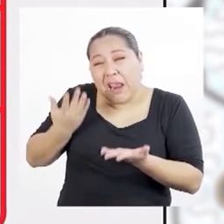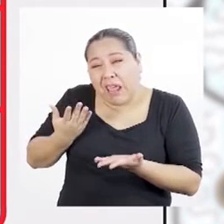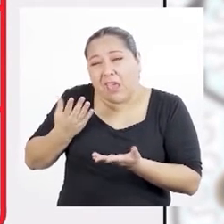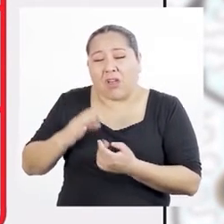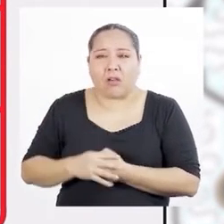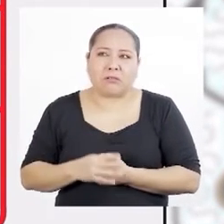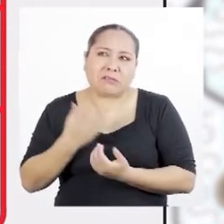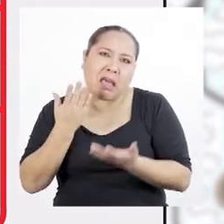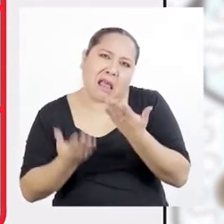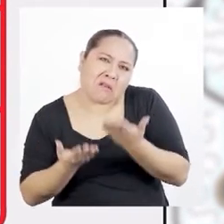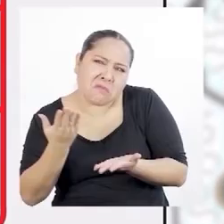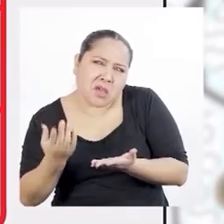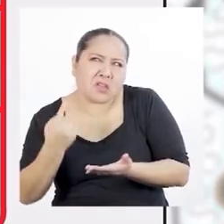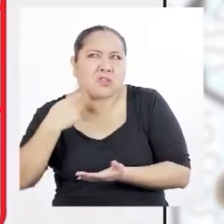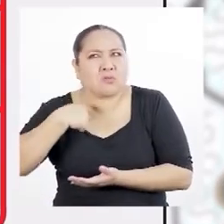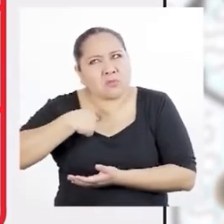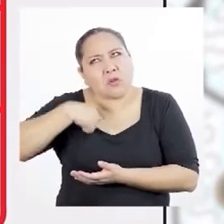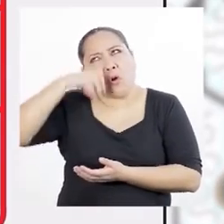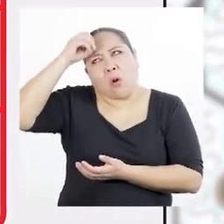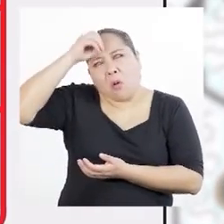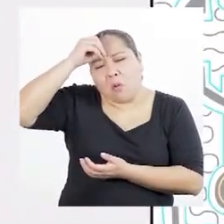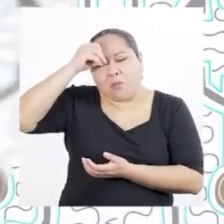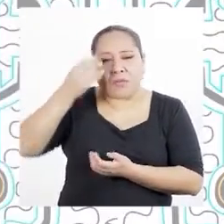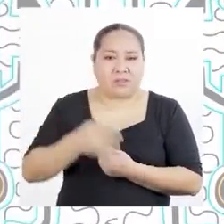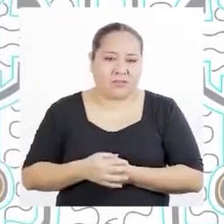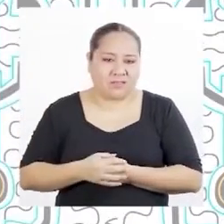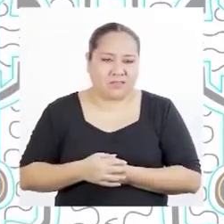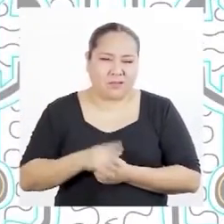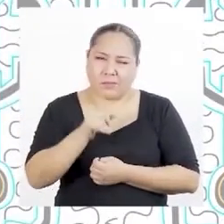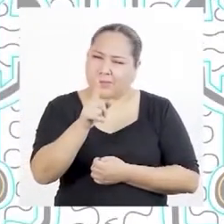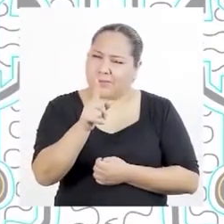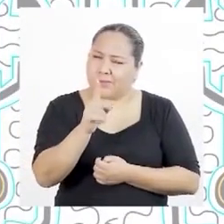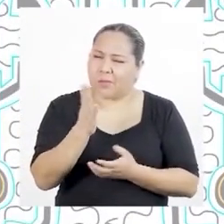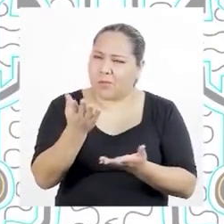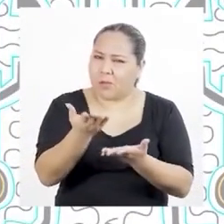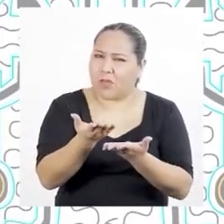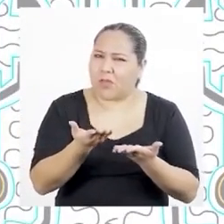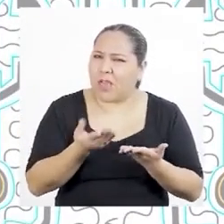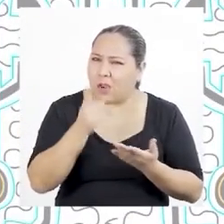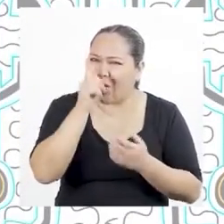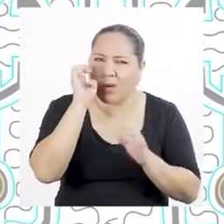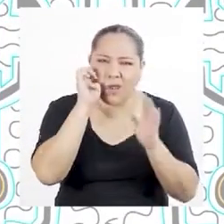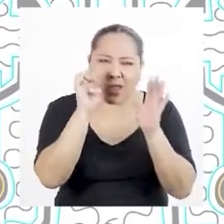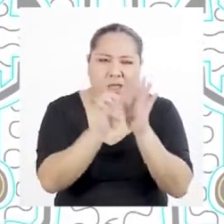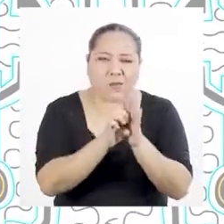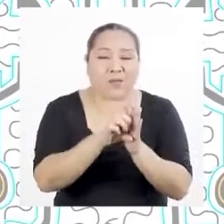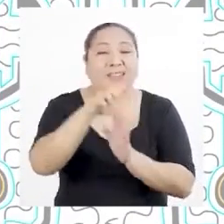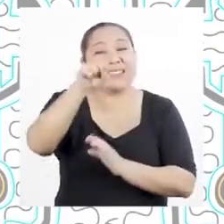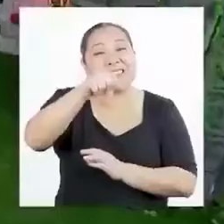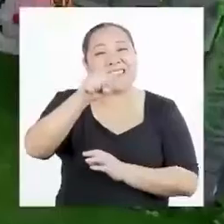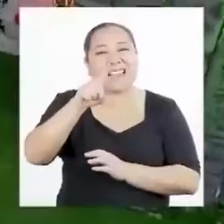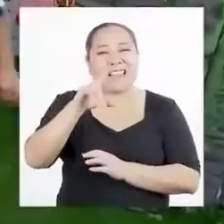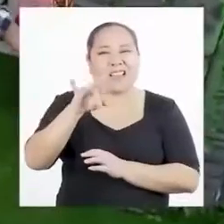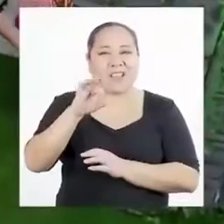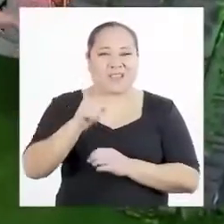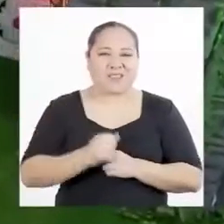debería, probablemente, en mi opinión. ¿Nos podrían dar un ejemplo? ¡Claro que sí,